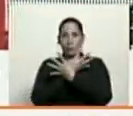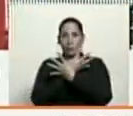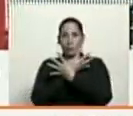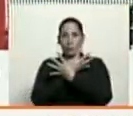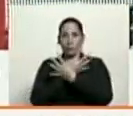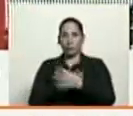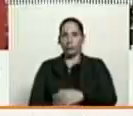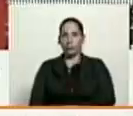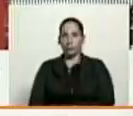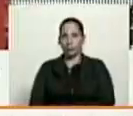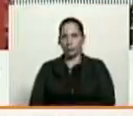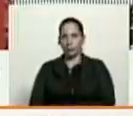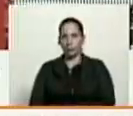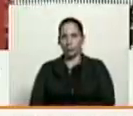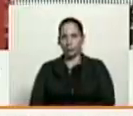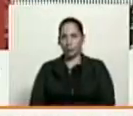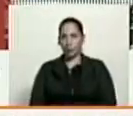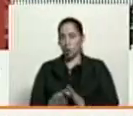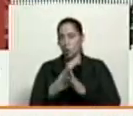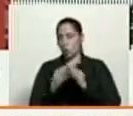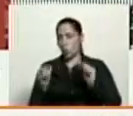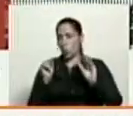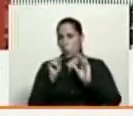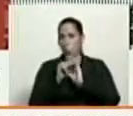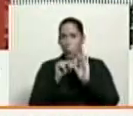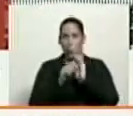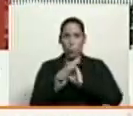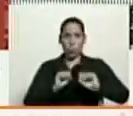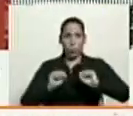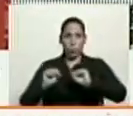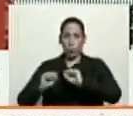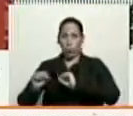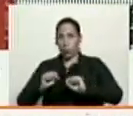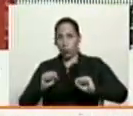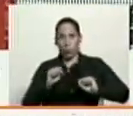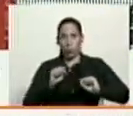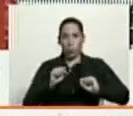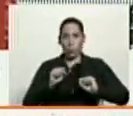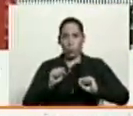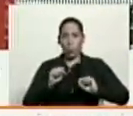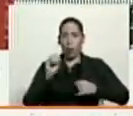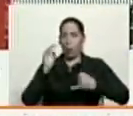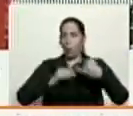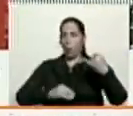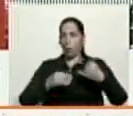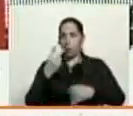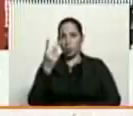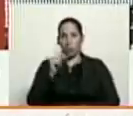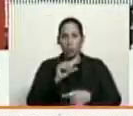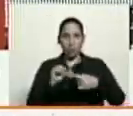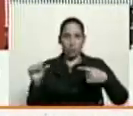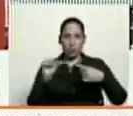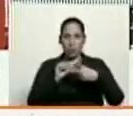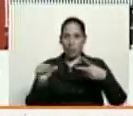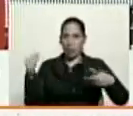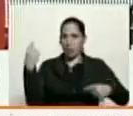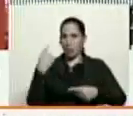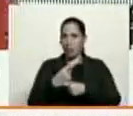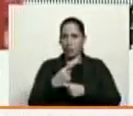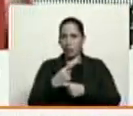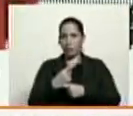Nos fuimos de la OEA. Todas esas acciones, o gran parte de esas acciones de las últimas dos semanas, tienen que ver con